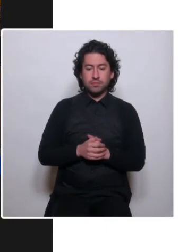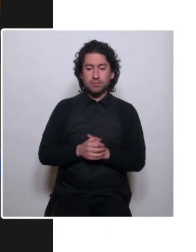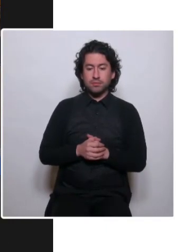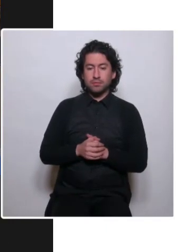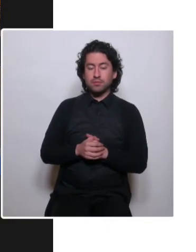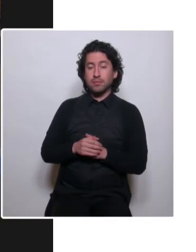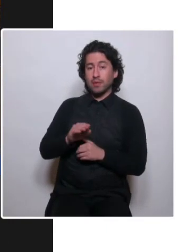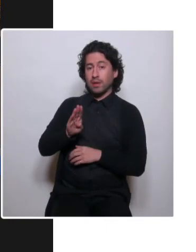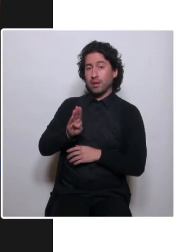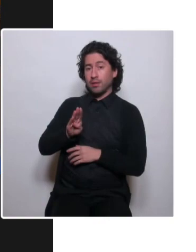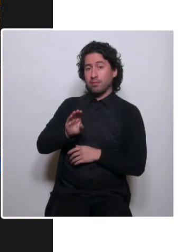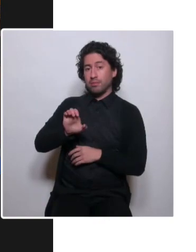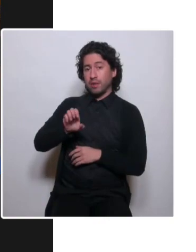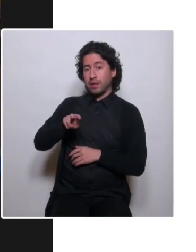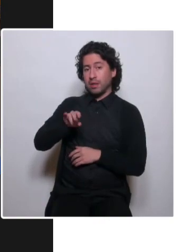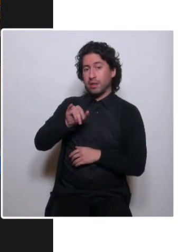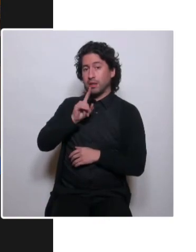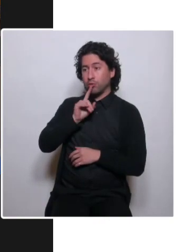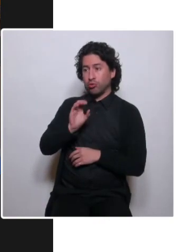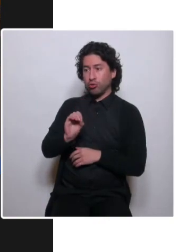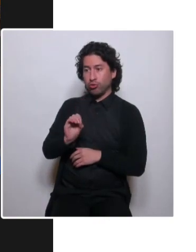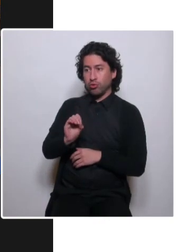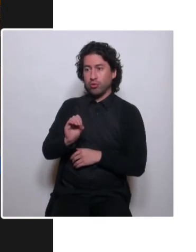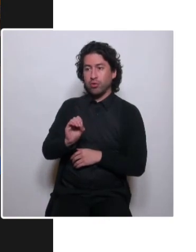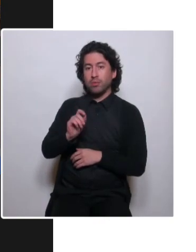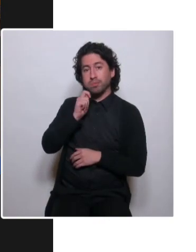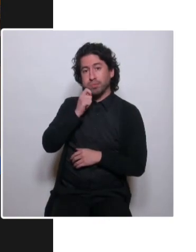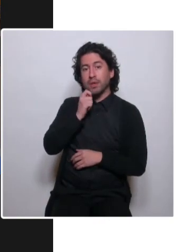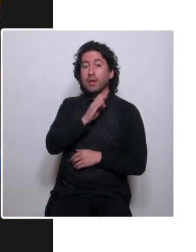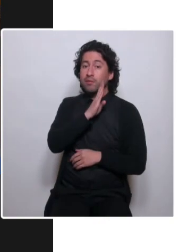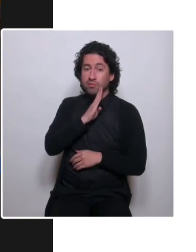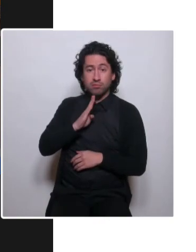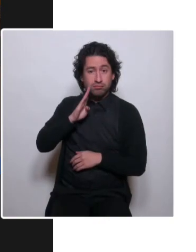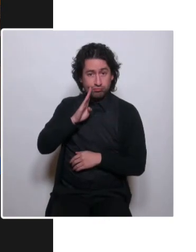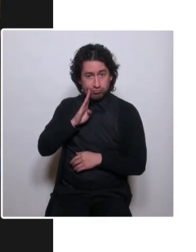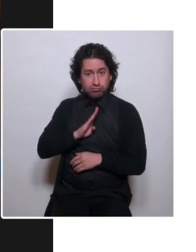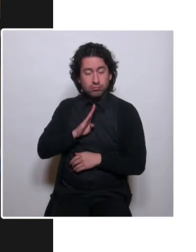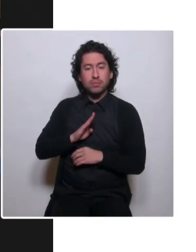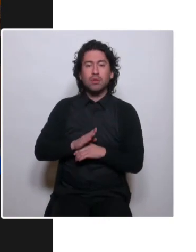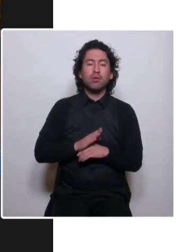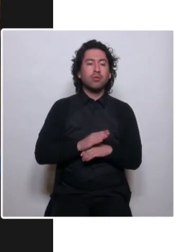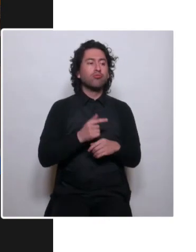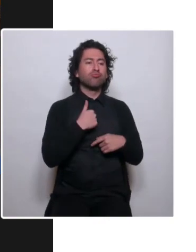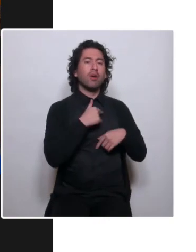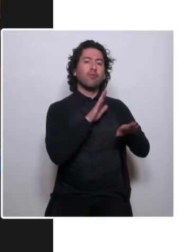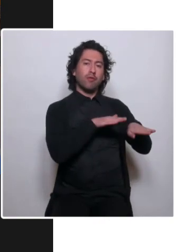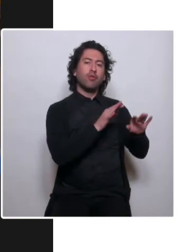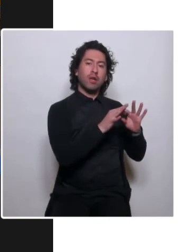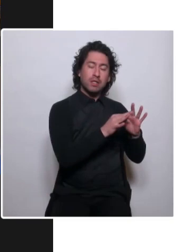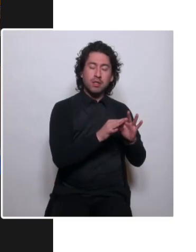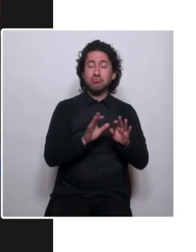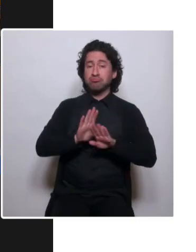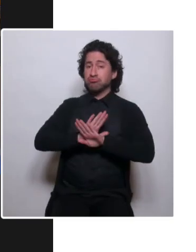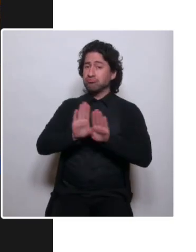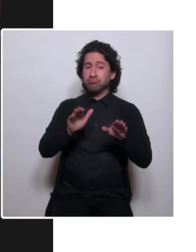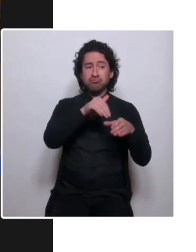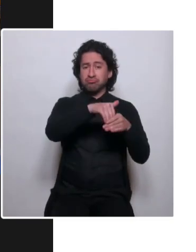Convencional Benito Baranda. A favor, señor secretario. Gracias. Bien, terminada la votación.